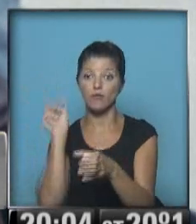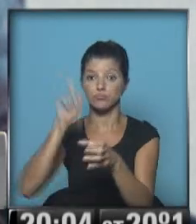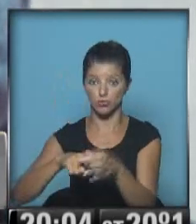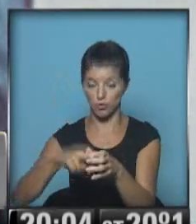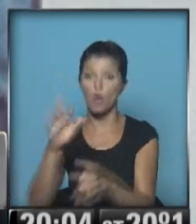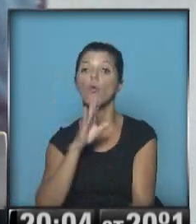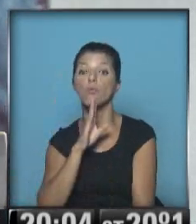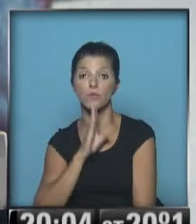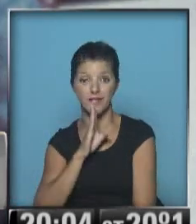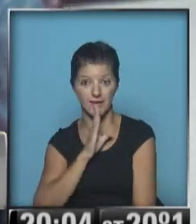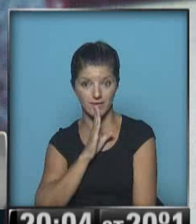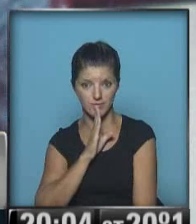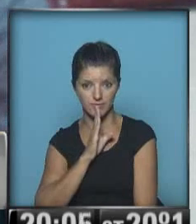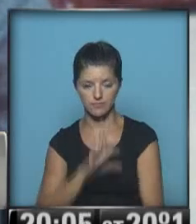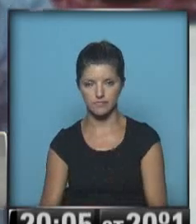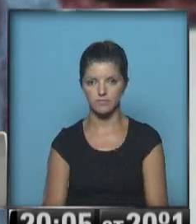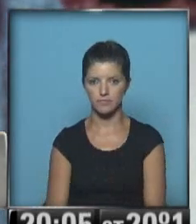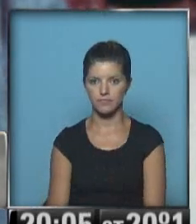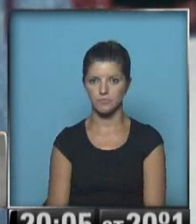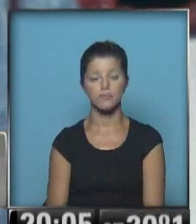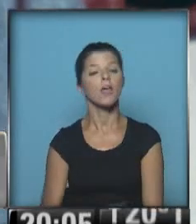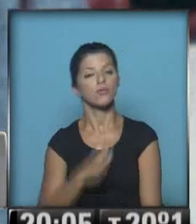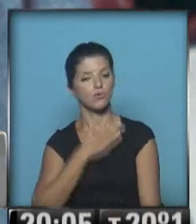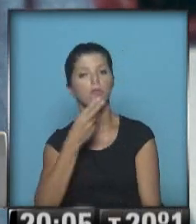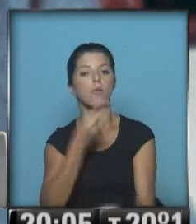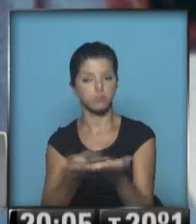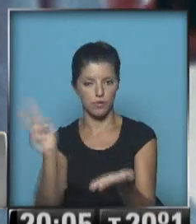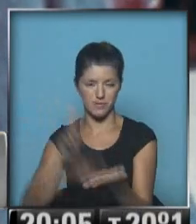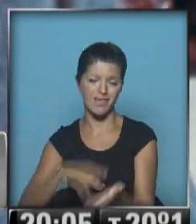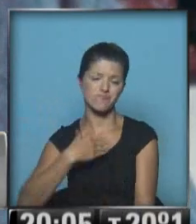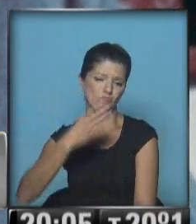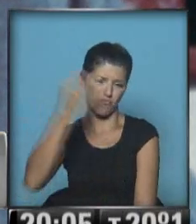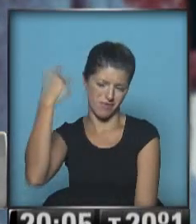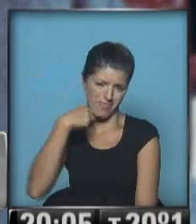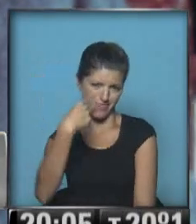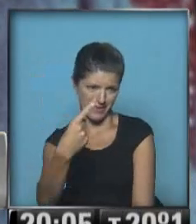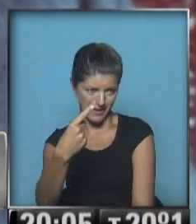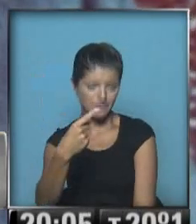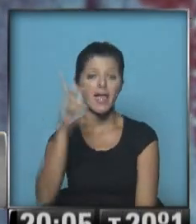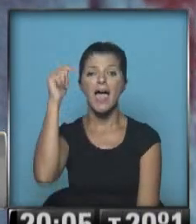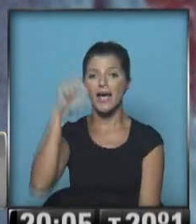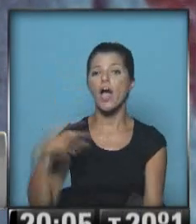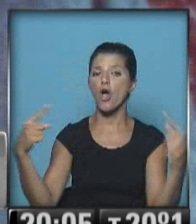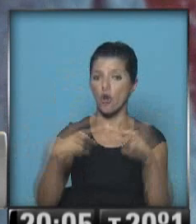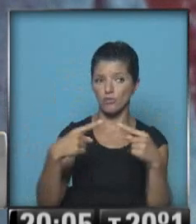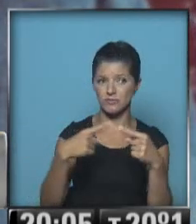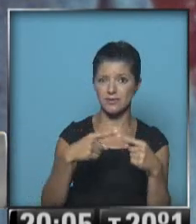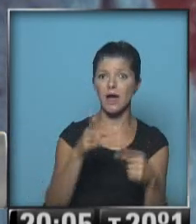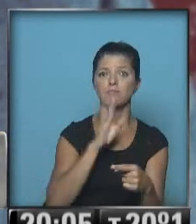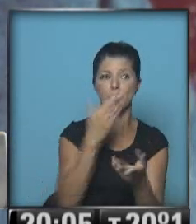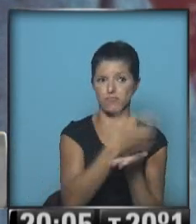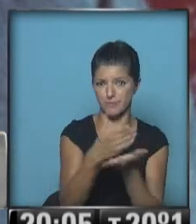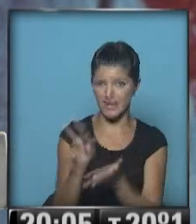judías yo voy a repetir lo que dije muchas veces no hay antisemitismo oficial en